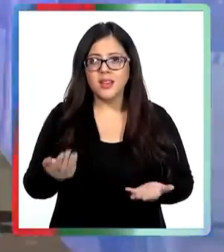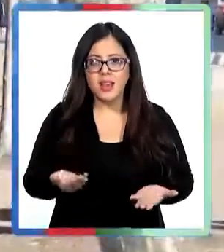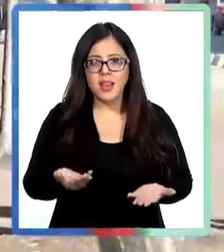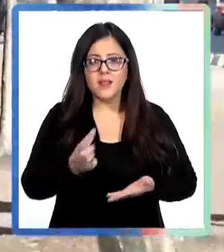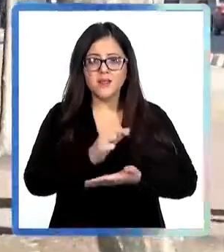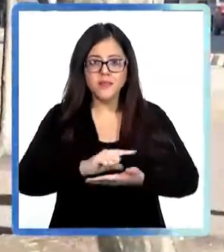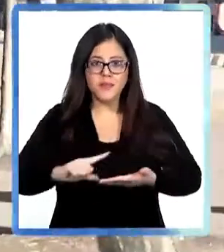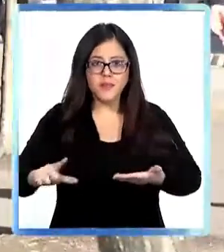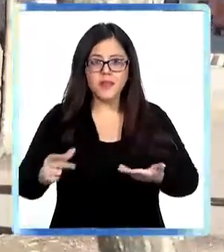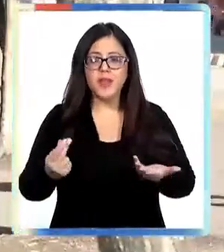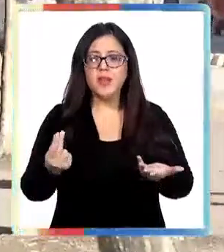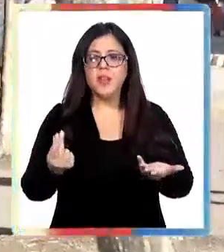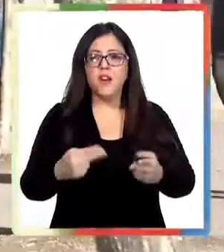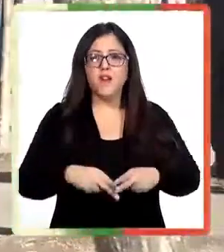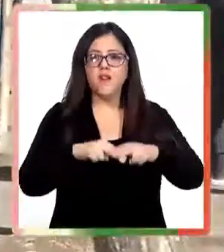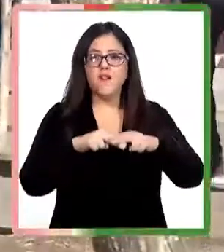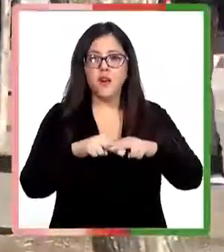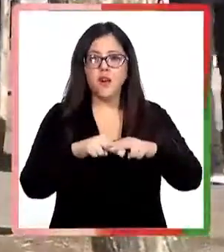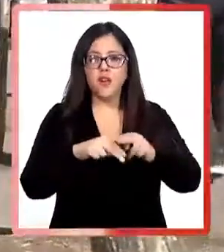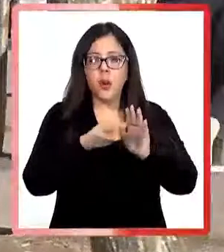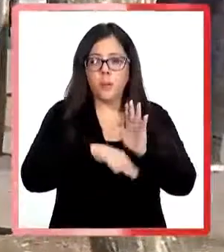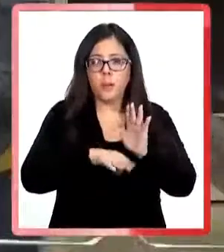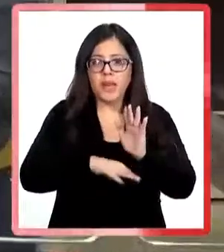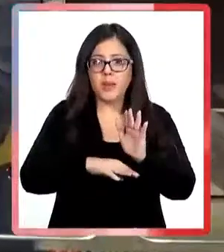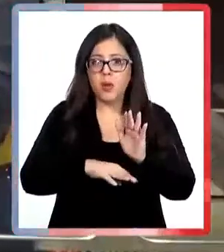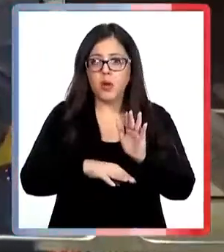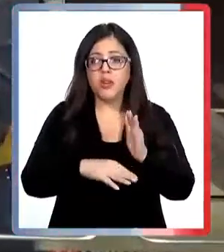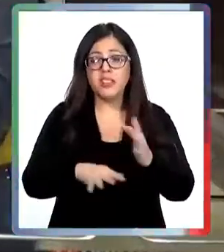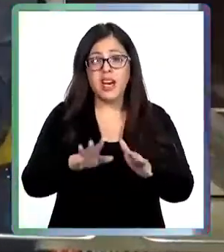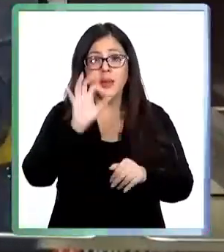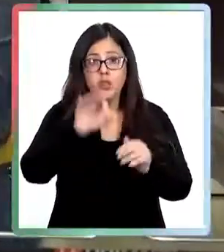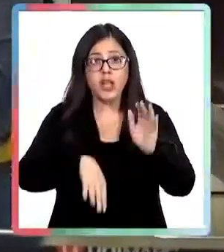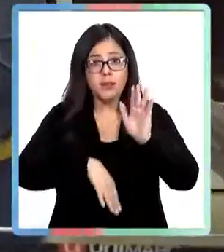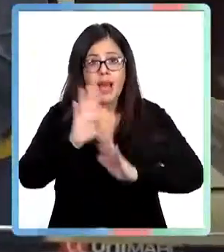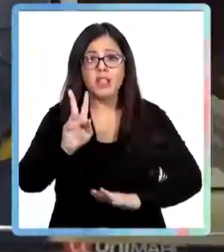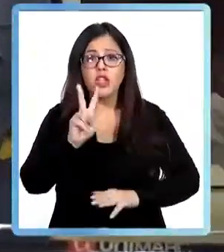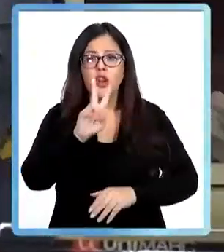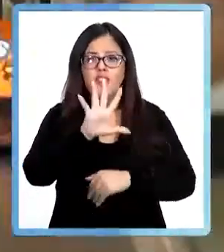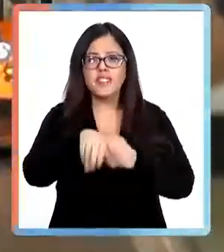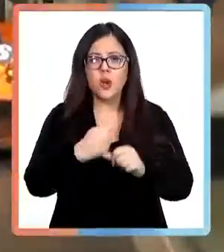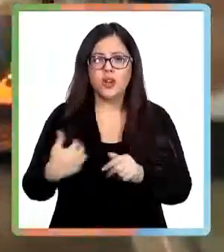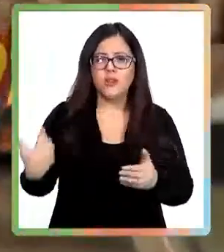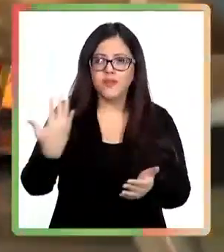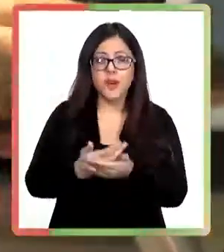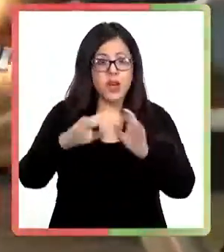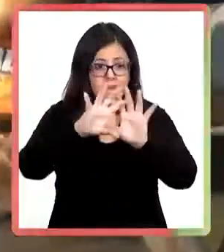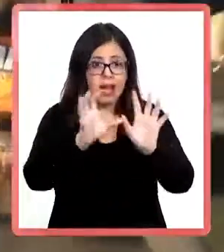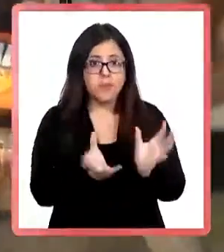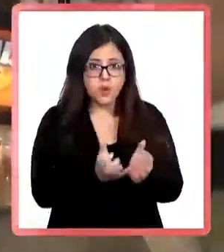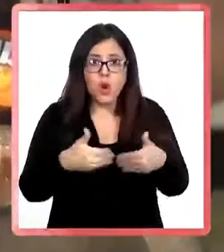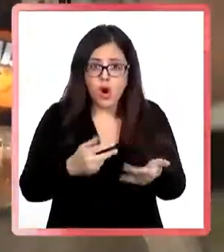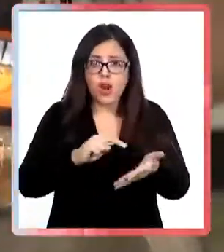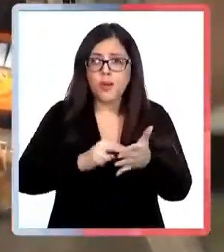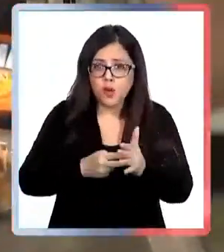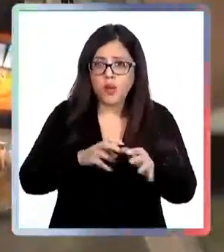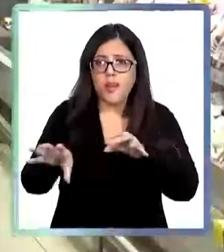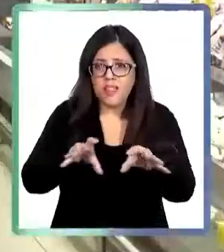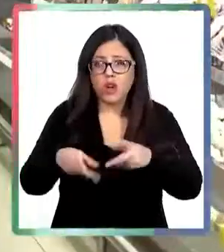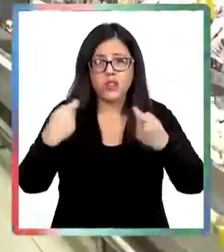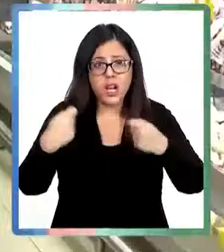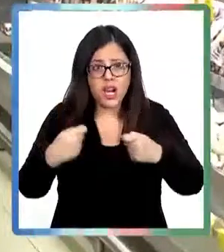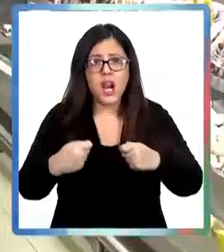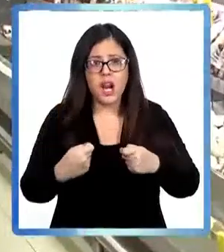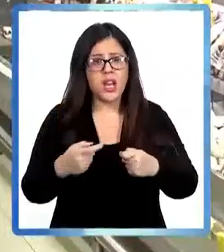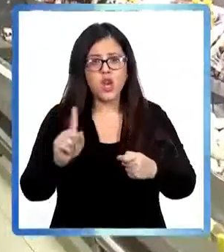a aumentar el sueldo mínimo en porcentaje más alto en los últimos 25 años. Todo el mundo está viviendo una crisis inflacionaria que es gravísima, no es algo